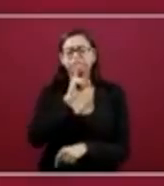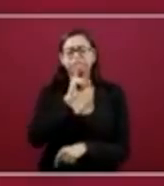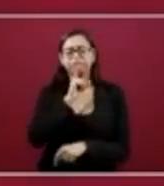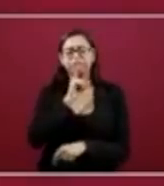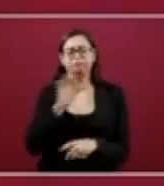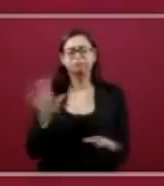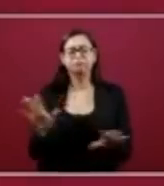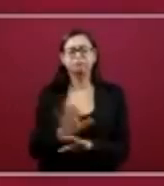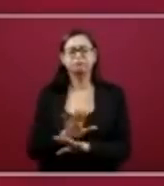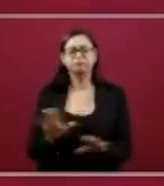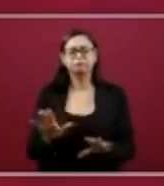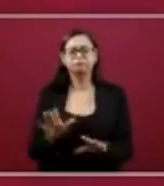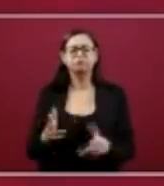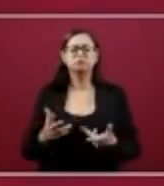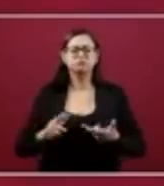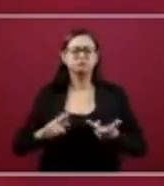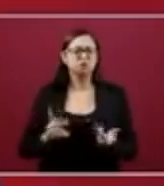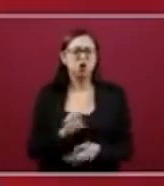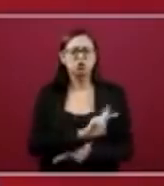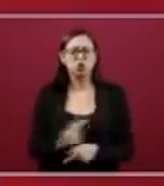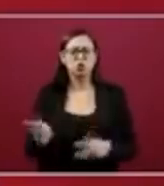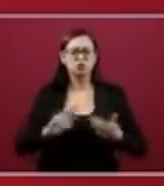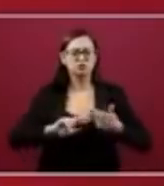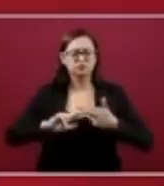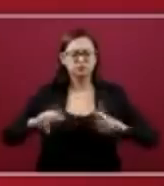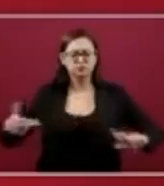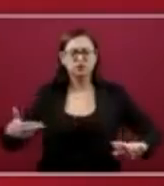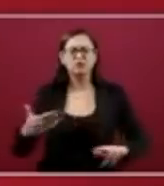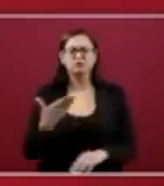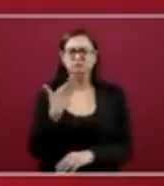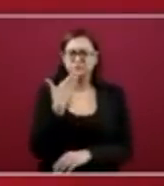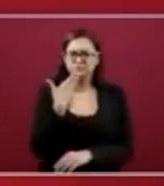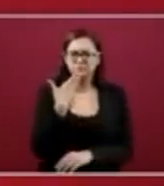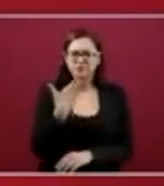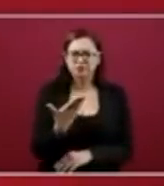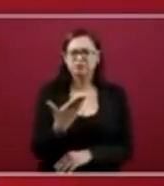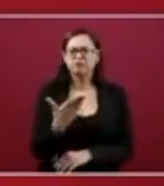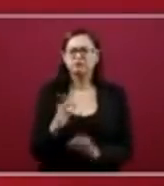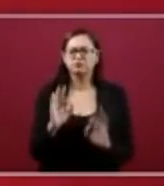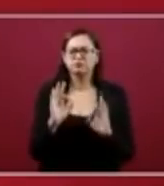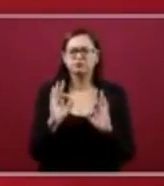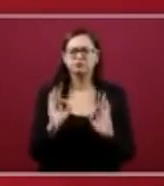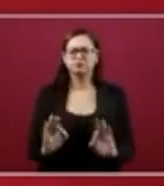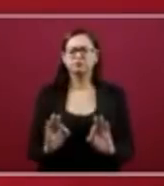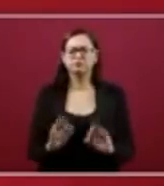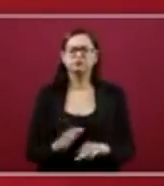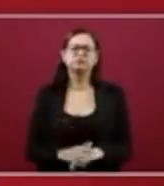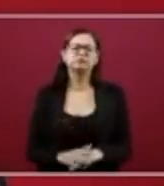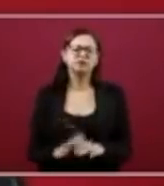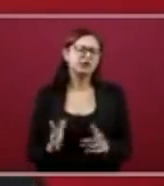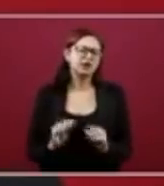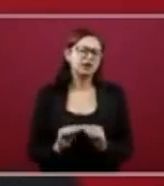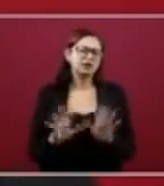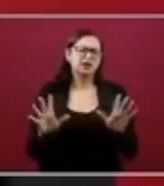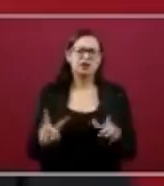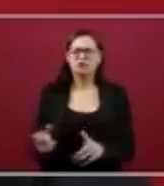es buena la relación con todos los medios de información, hay diferencias,